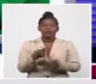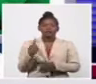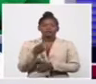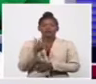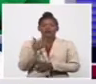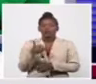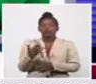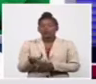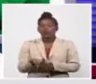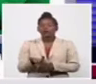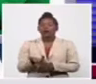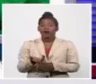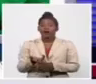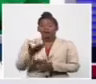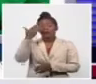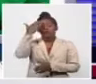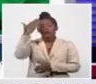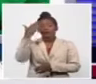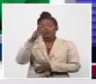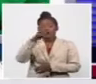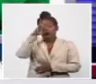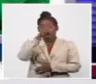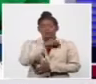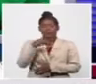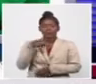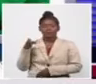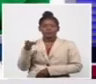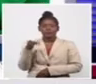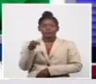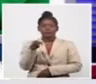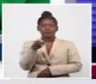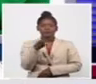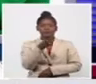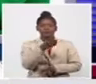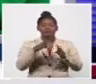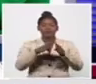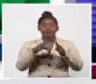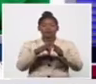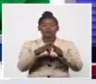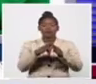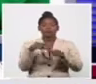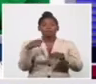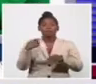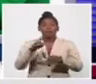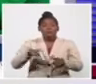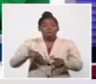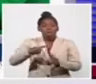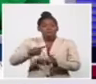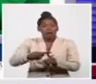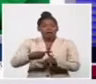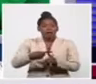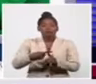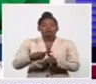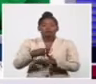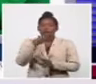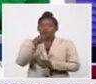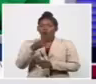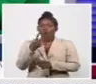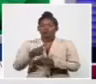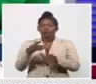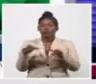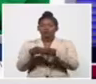debe mejorar, porque todavía tiene sus dificultades, y poder detectar rápidamente a las